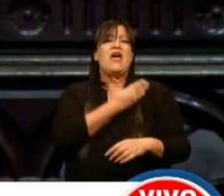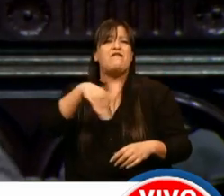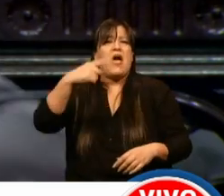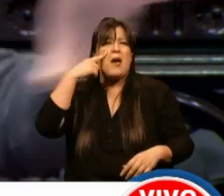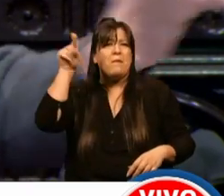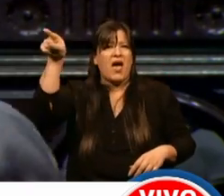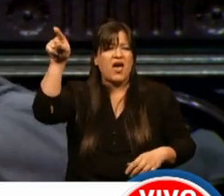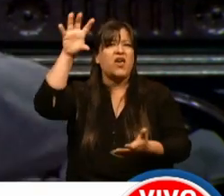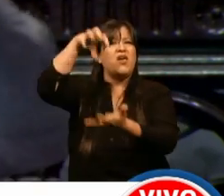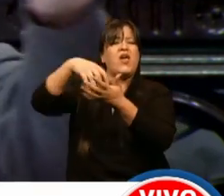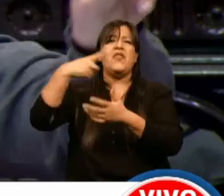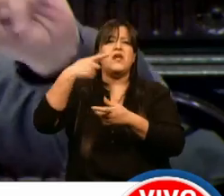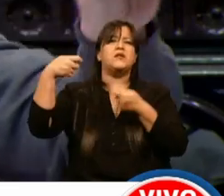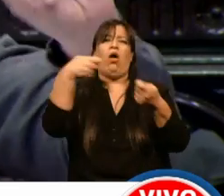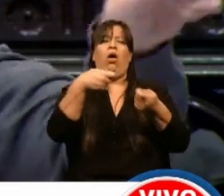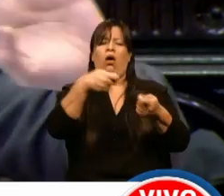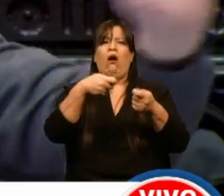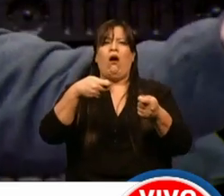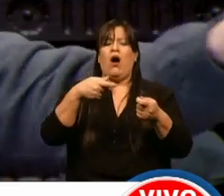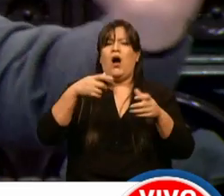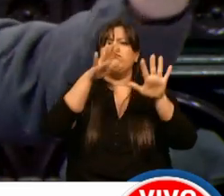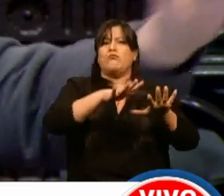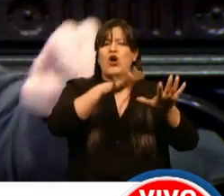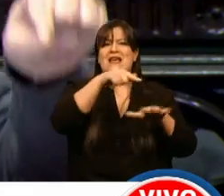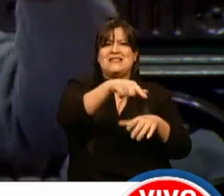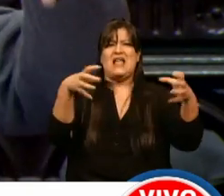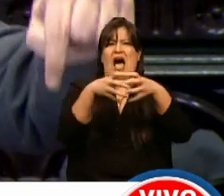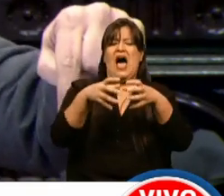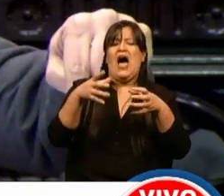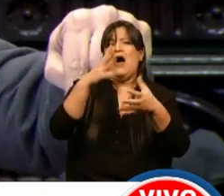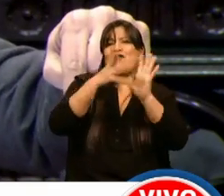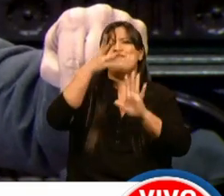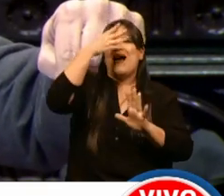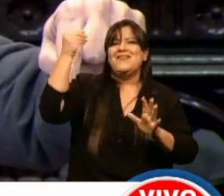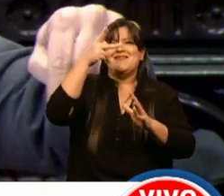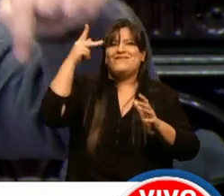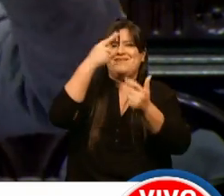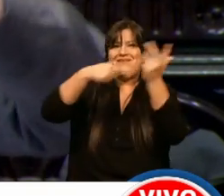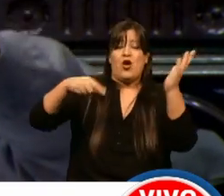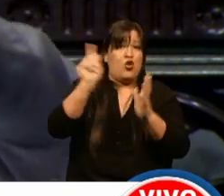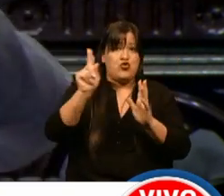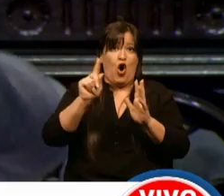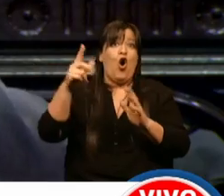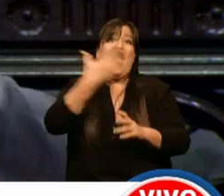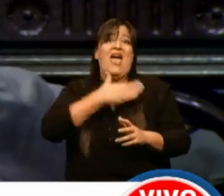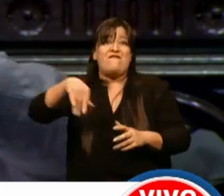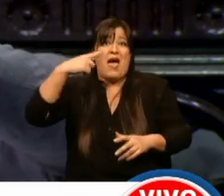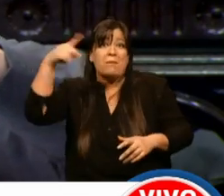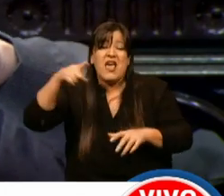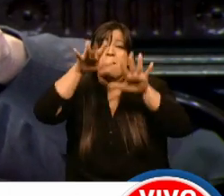internacional la cosa que no no no no no a nosotros nos acosa cosa el país a los argentinos y las